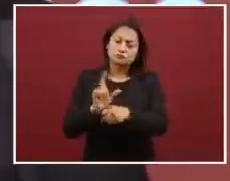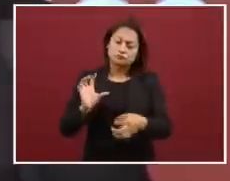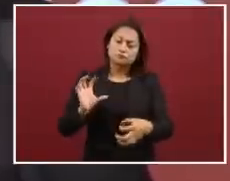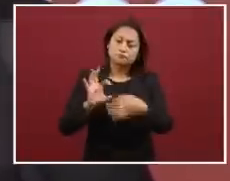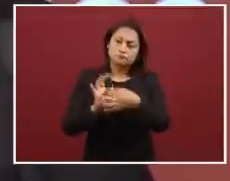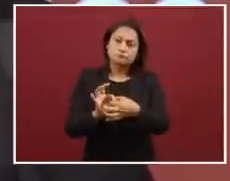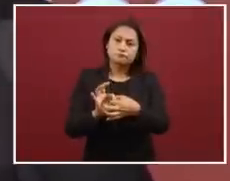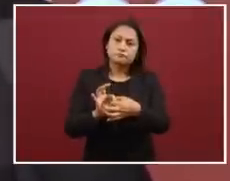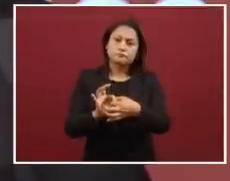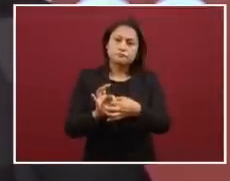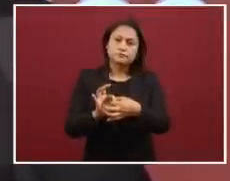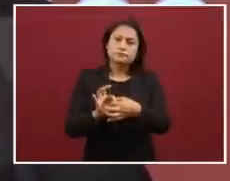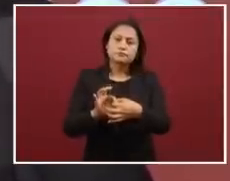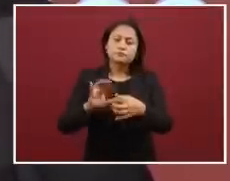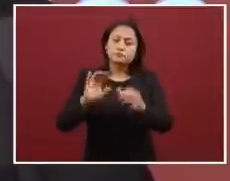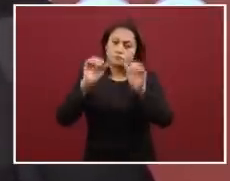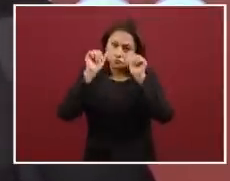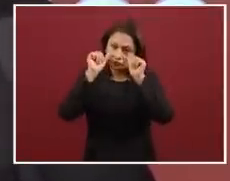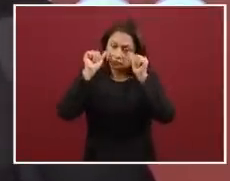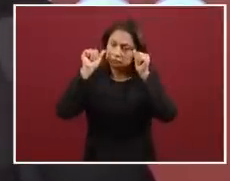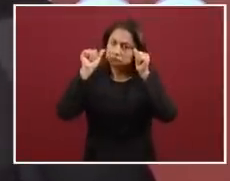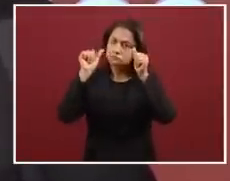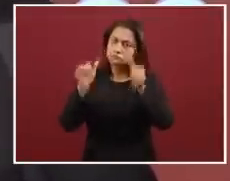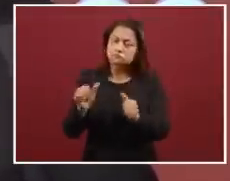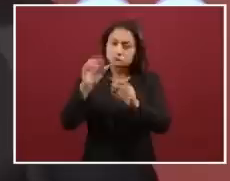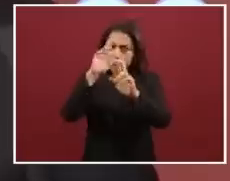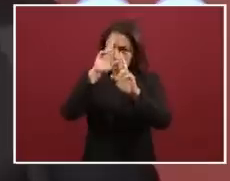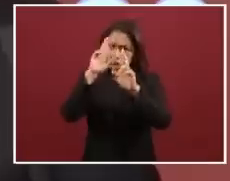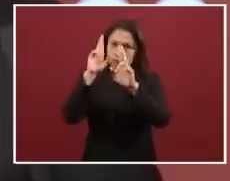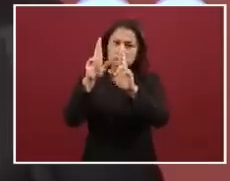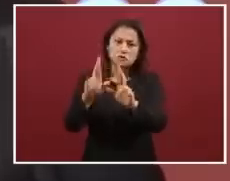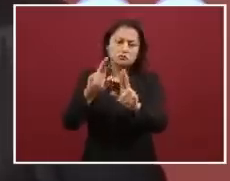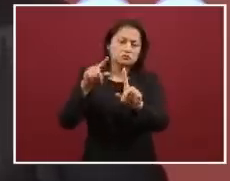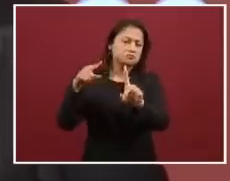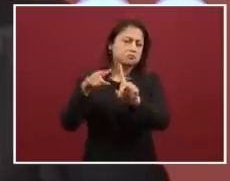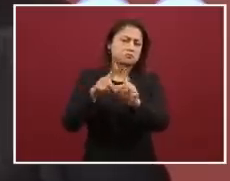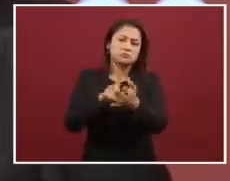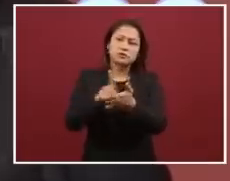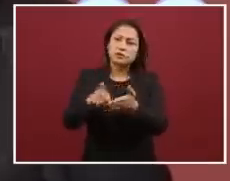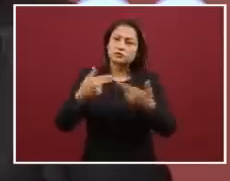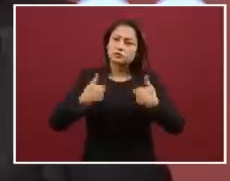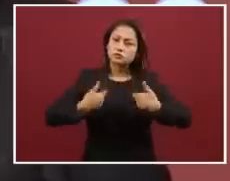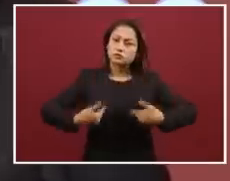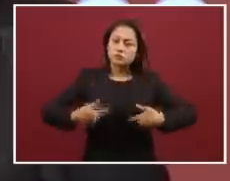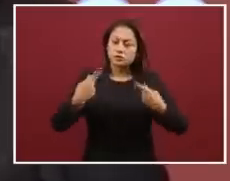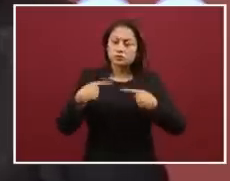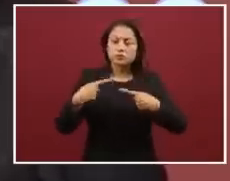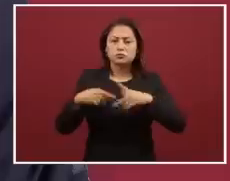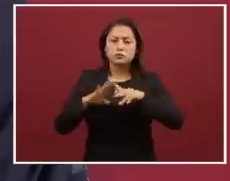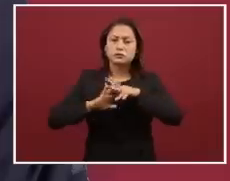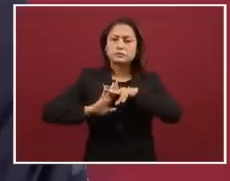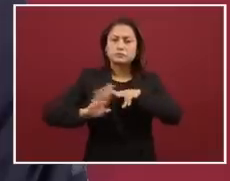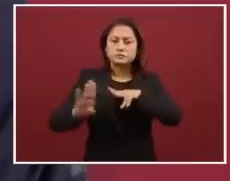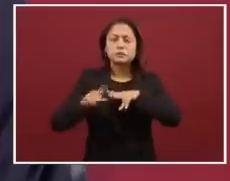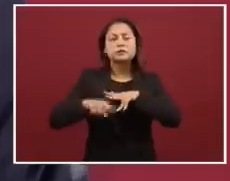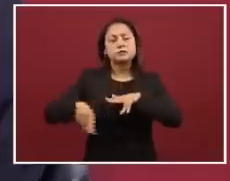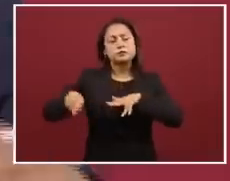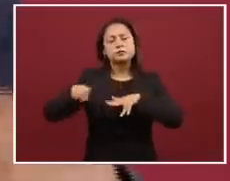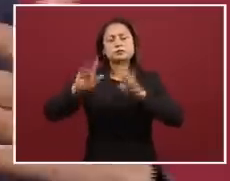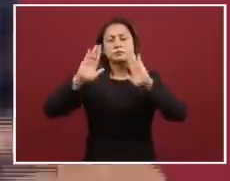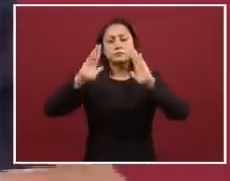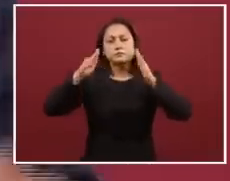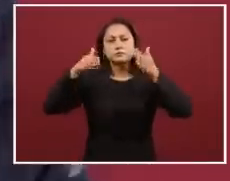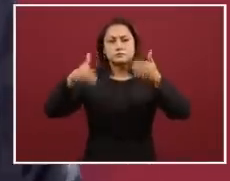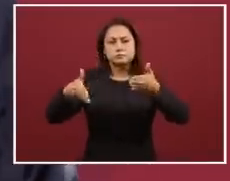haya pleno respeto a los derechos humanos de los migrantes, atender de